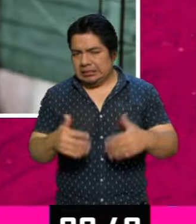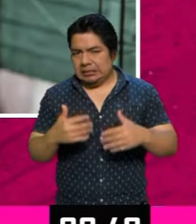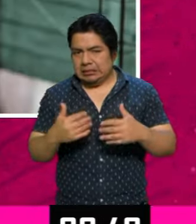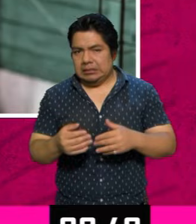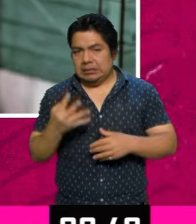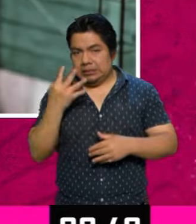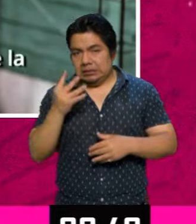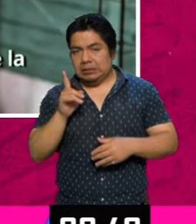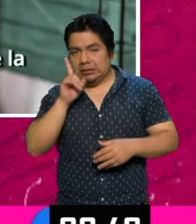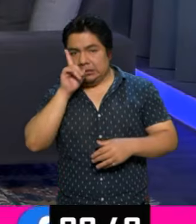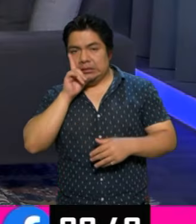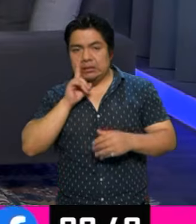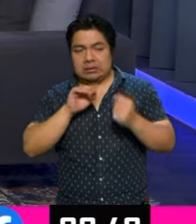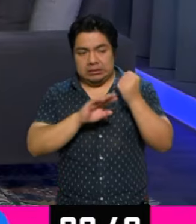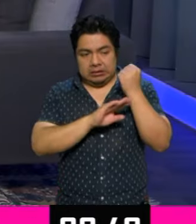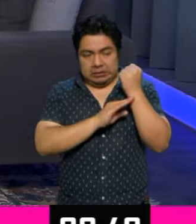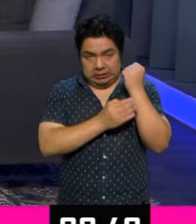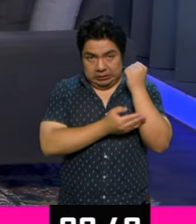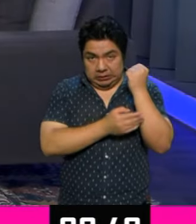las mujeres que estaban embarazadas